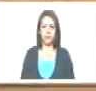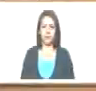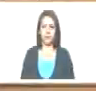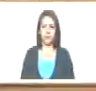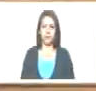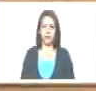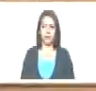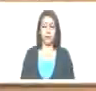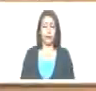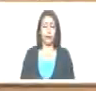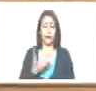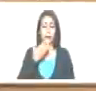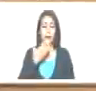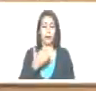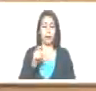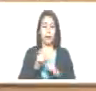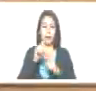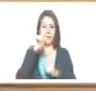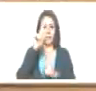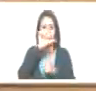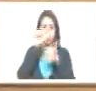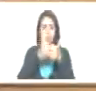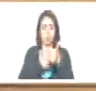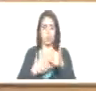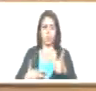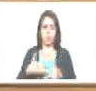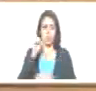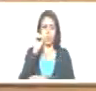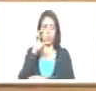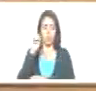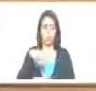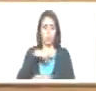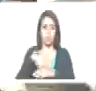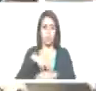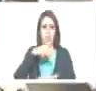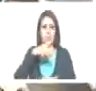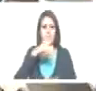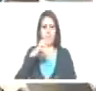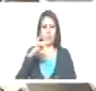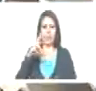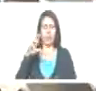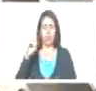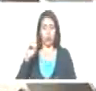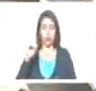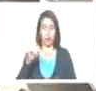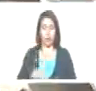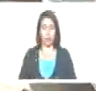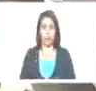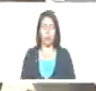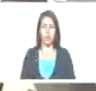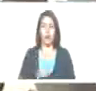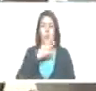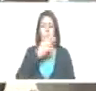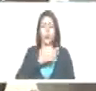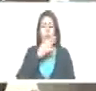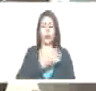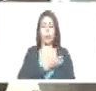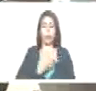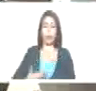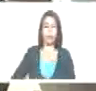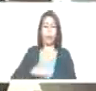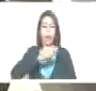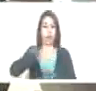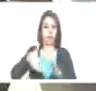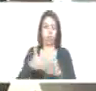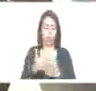Solicita la palabra el primer vicepresidente de la Asamblea Nacional, diputado Pedro Infante. Sí, buenas tardes, presidente, colegas